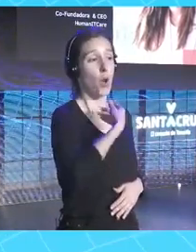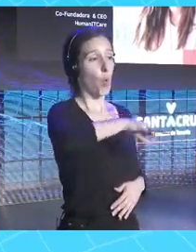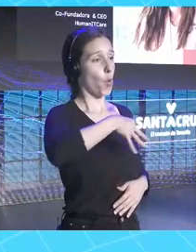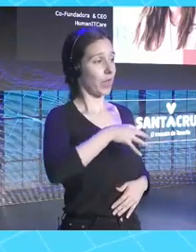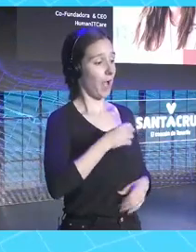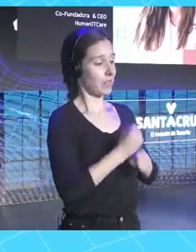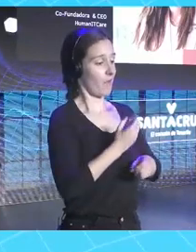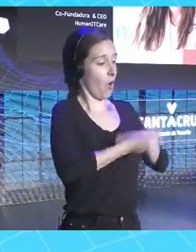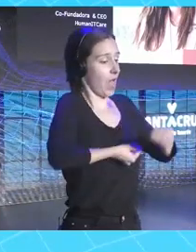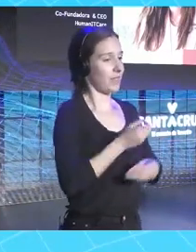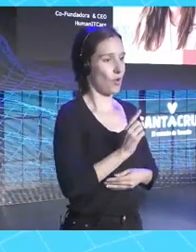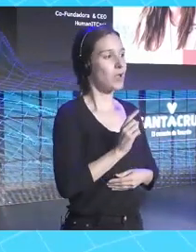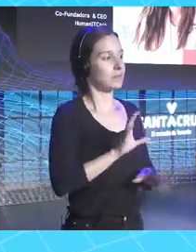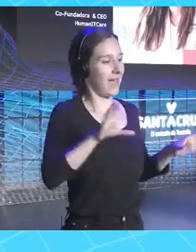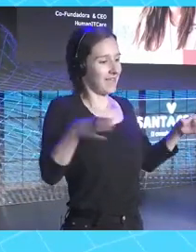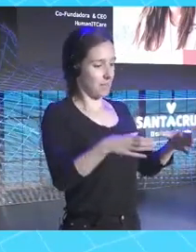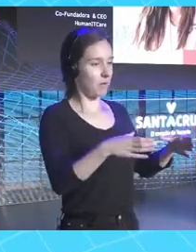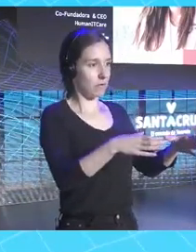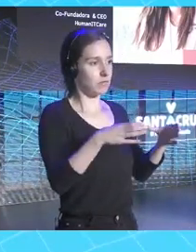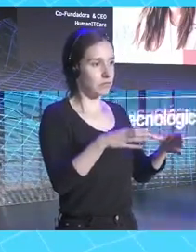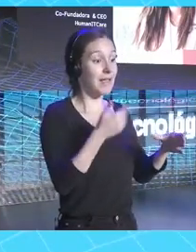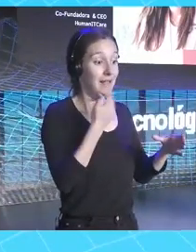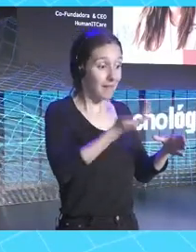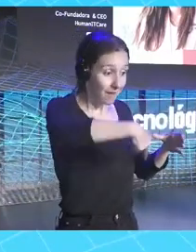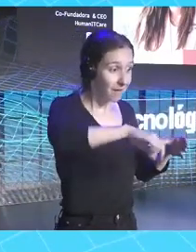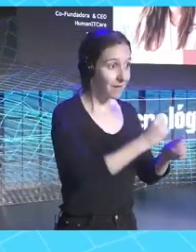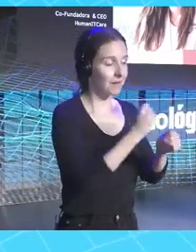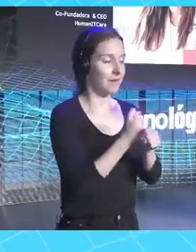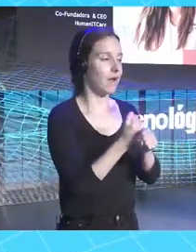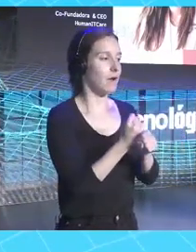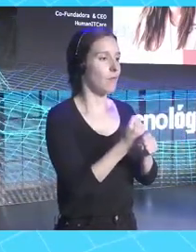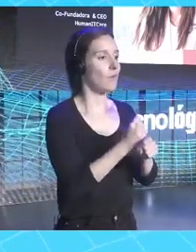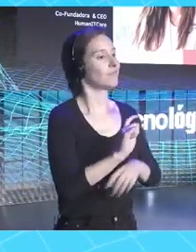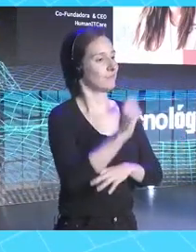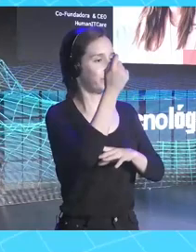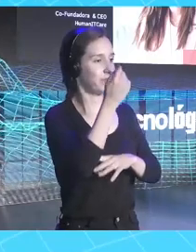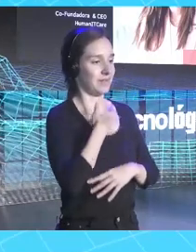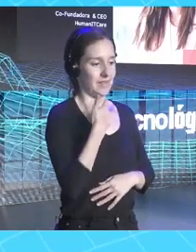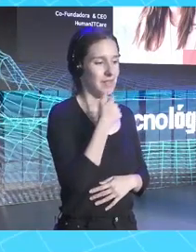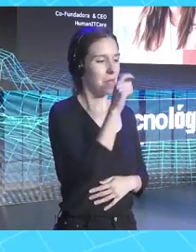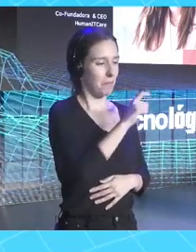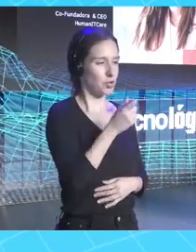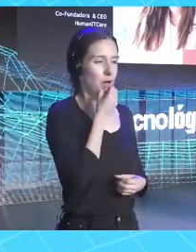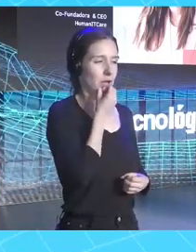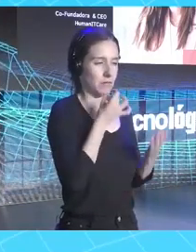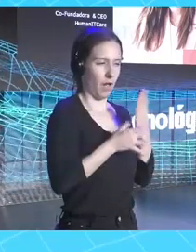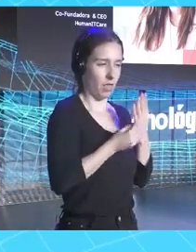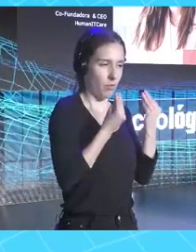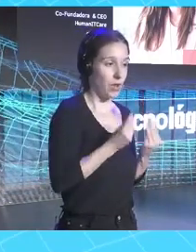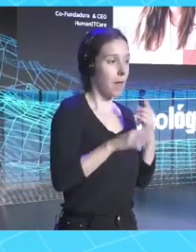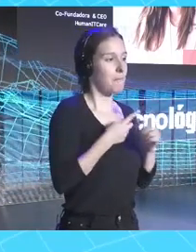todo un equipo y es el equipo a quien nos debemos no también y tener gente muy buena y buena gente ambas cosas